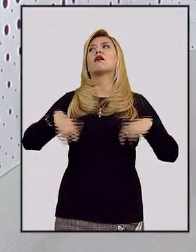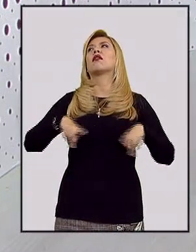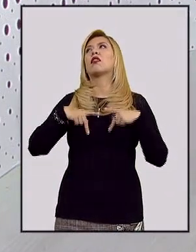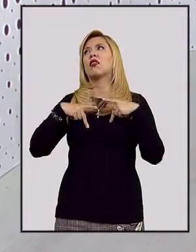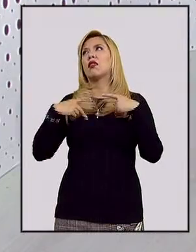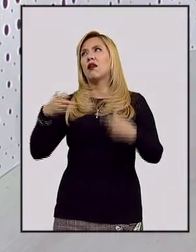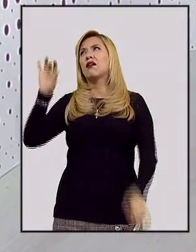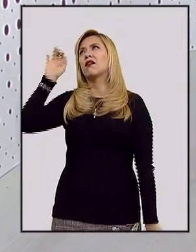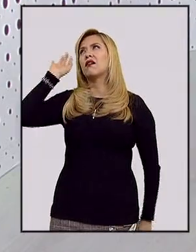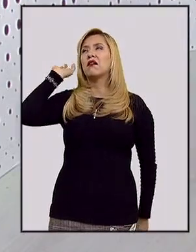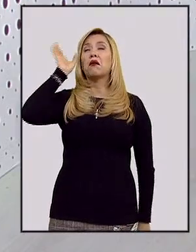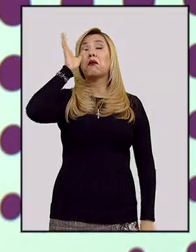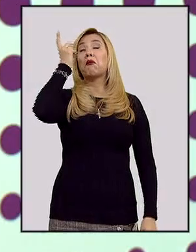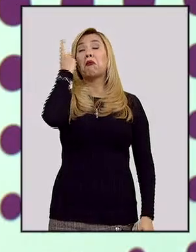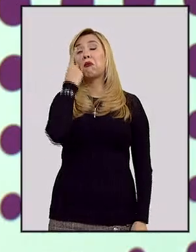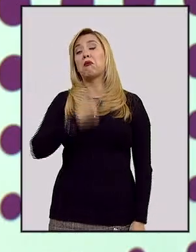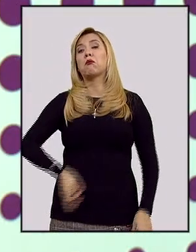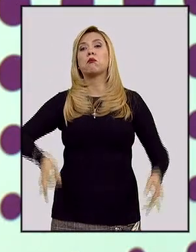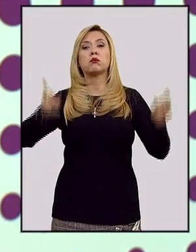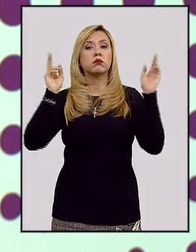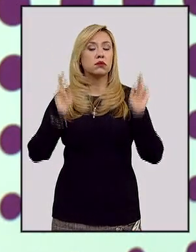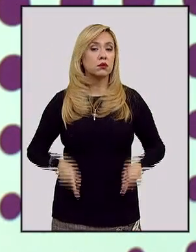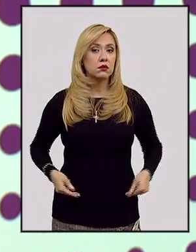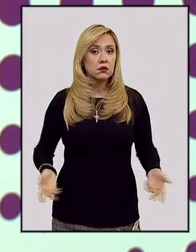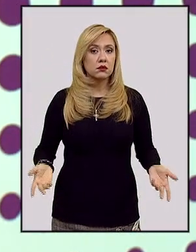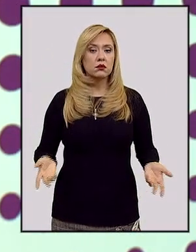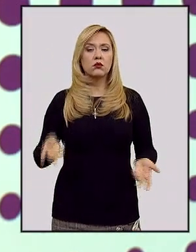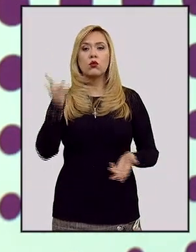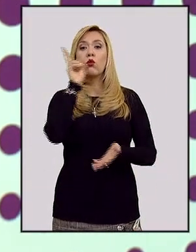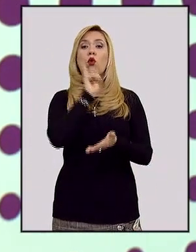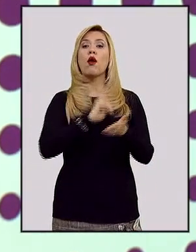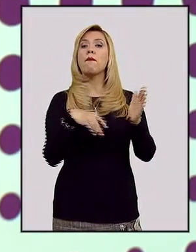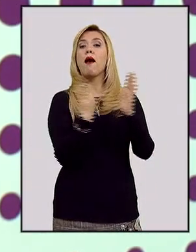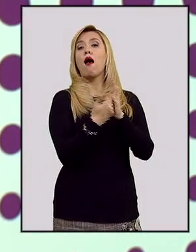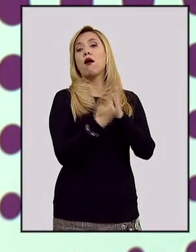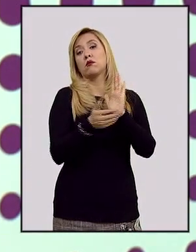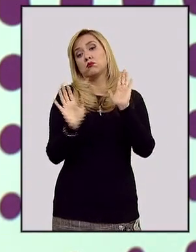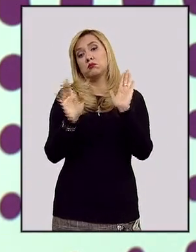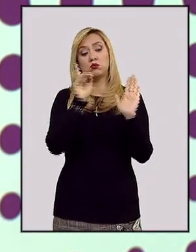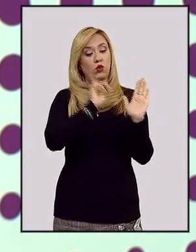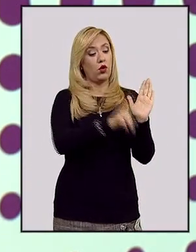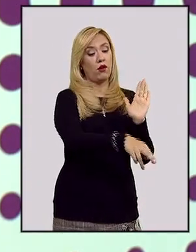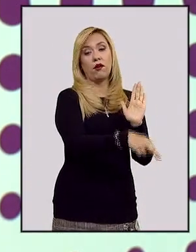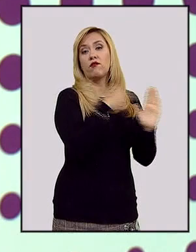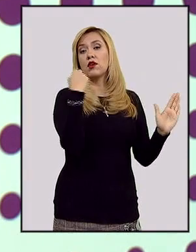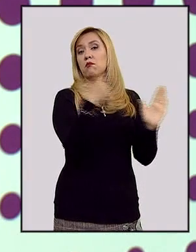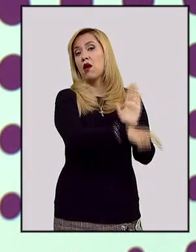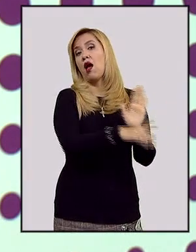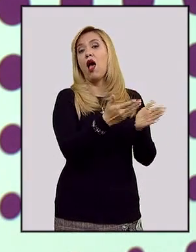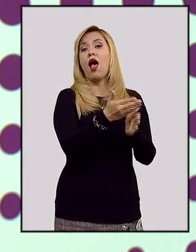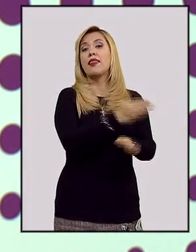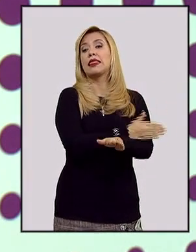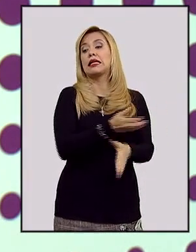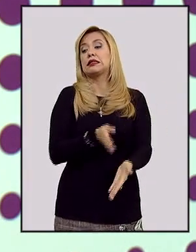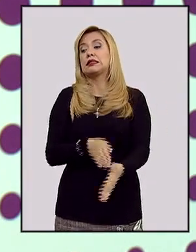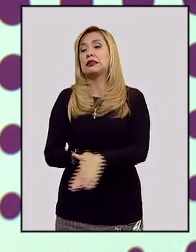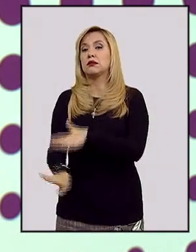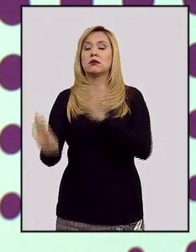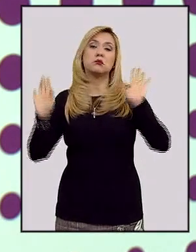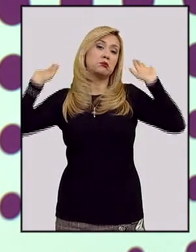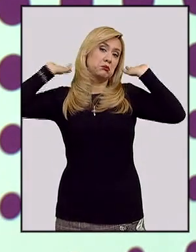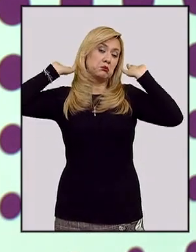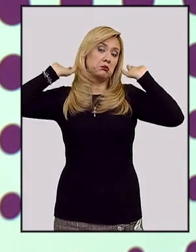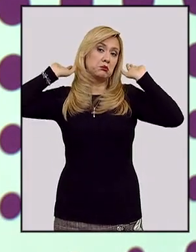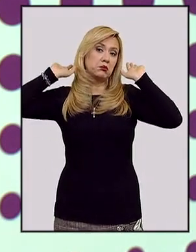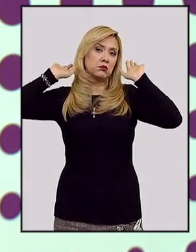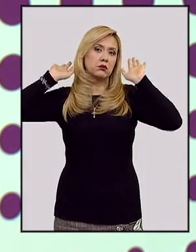el consentimiento informado, la prueba es un papel firmado por la mujer, me parece que ahí justo tenemos que, y